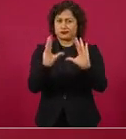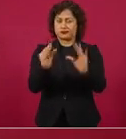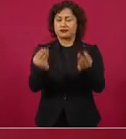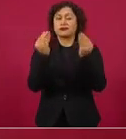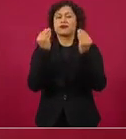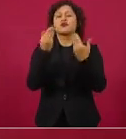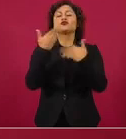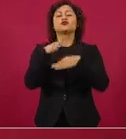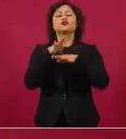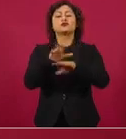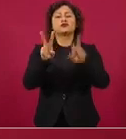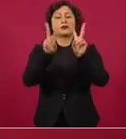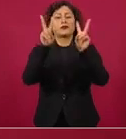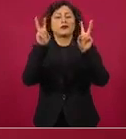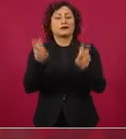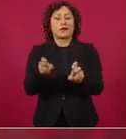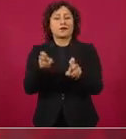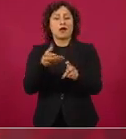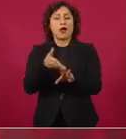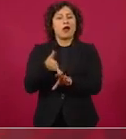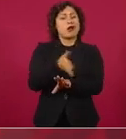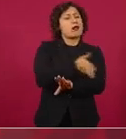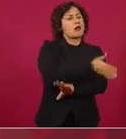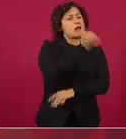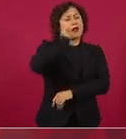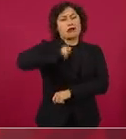sobre estos ambientes